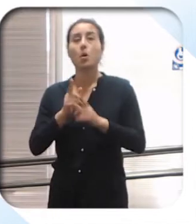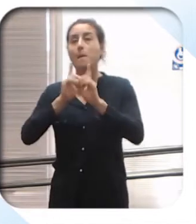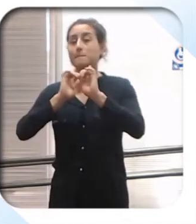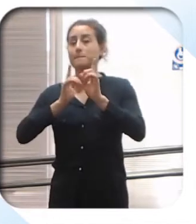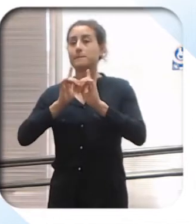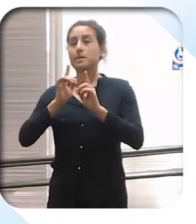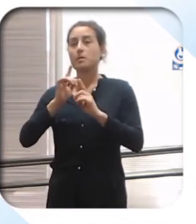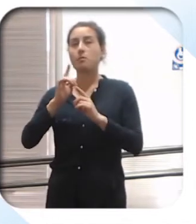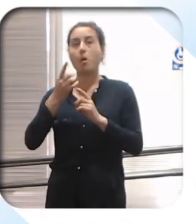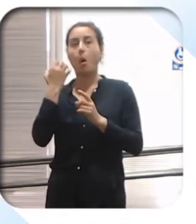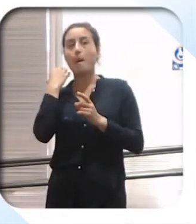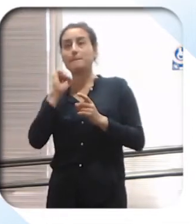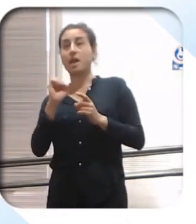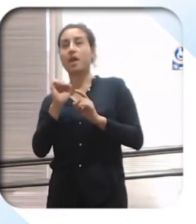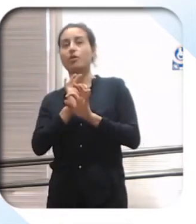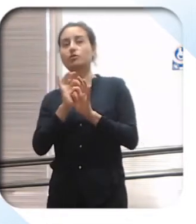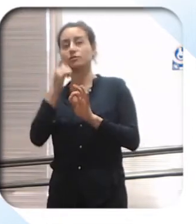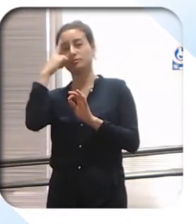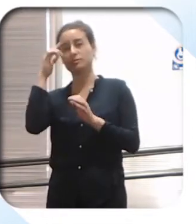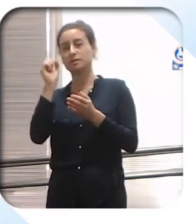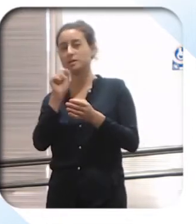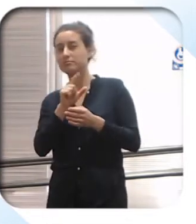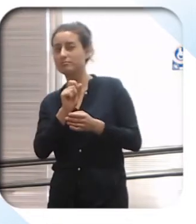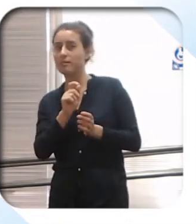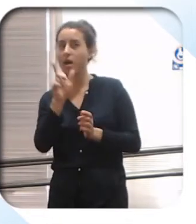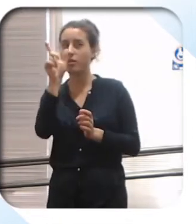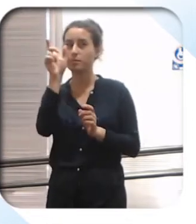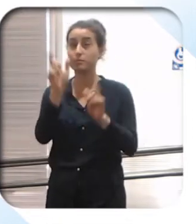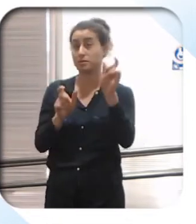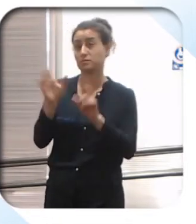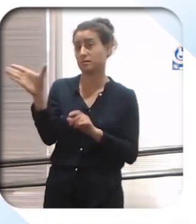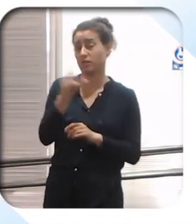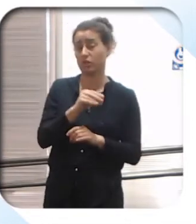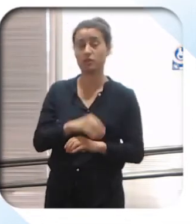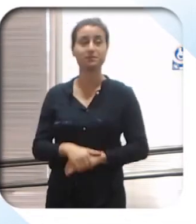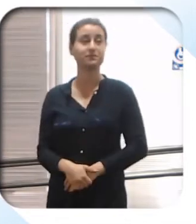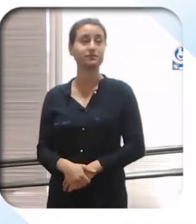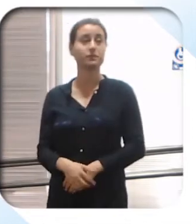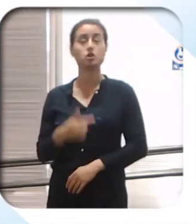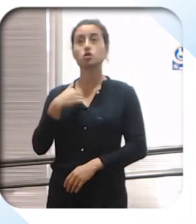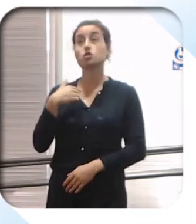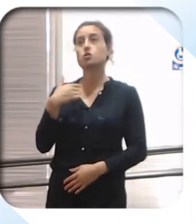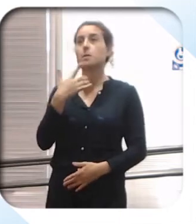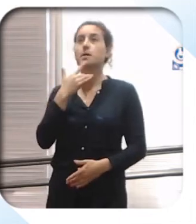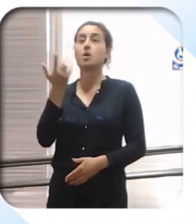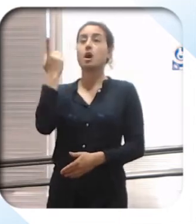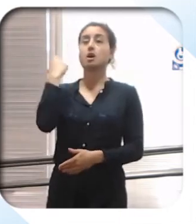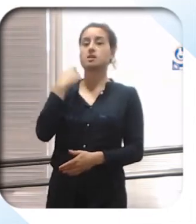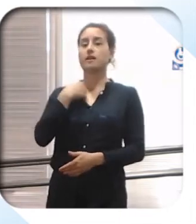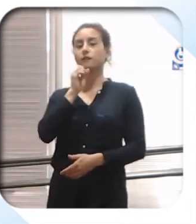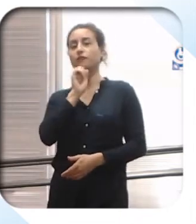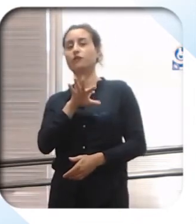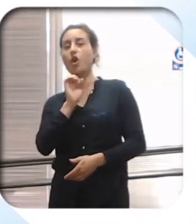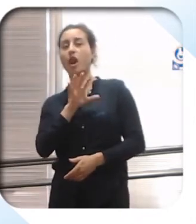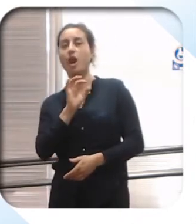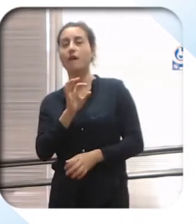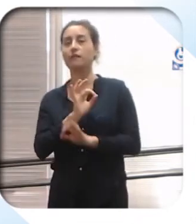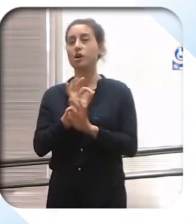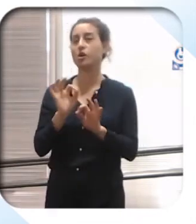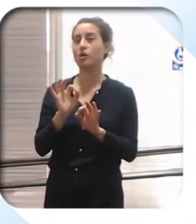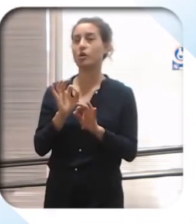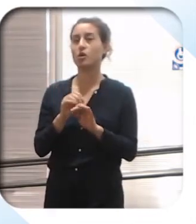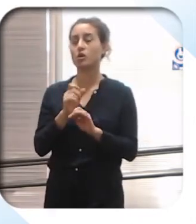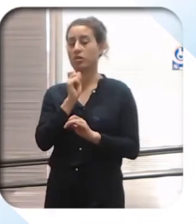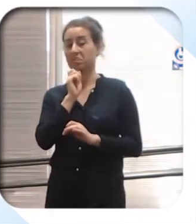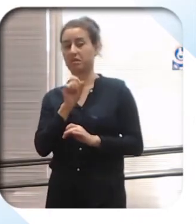mismos mitos, los mismos prejuicios que tenemos todos nosotros? Si yo hasta ayer me burlaba o utilizaba